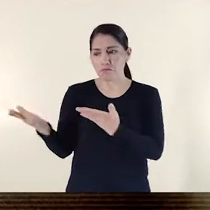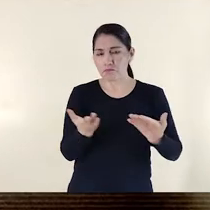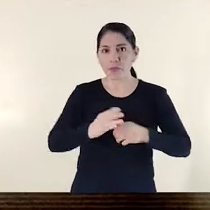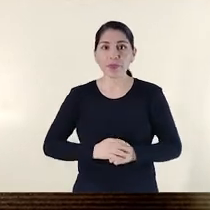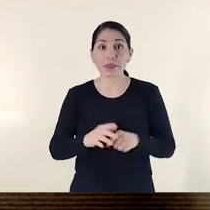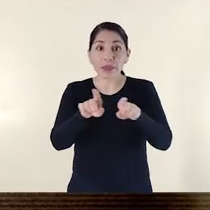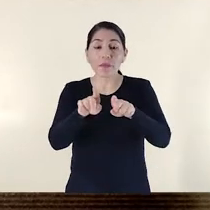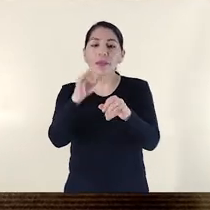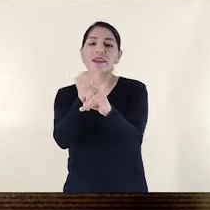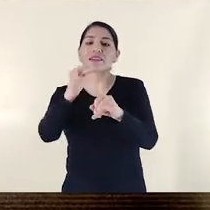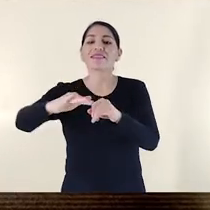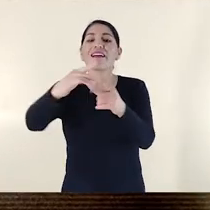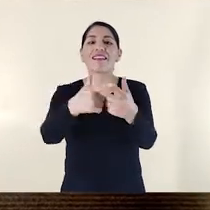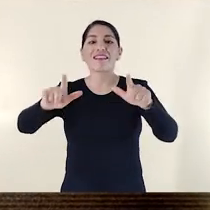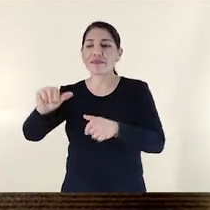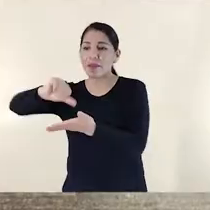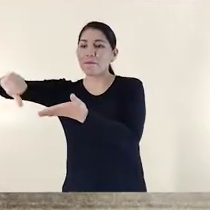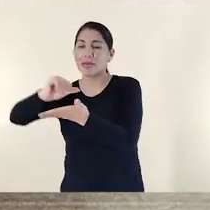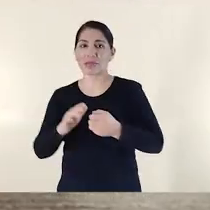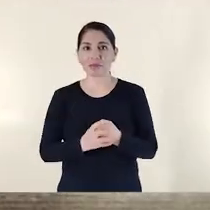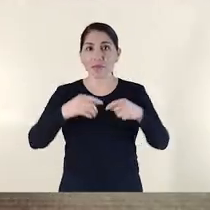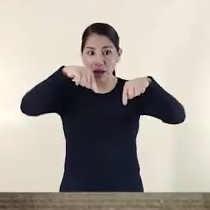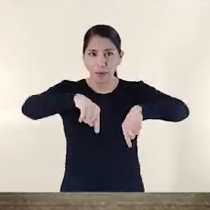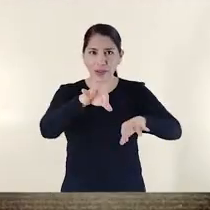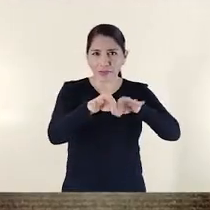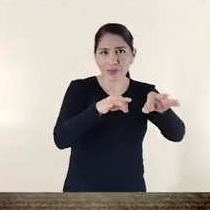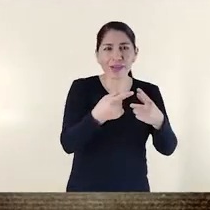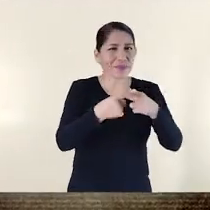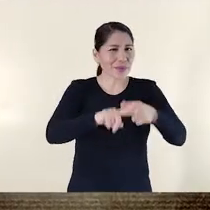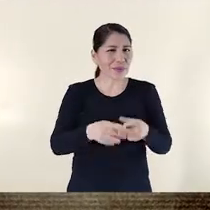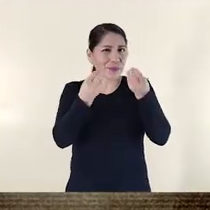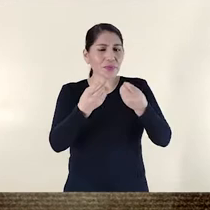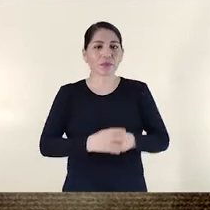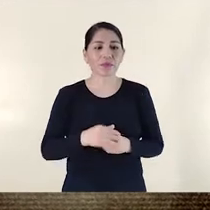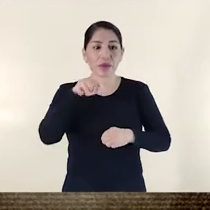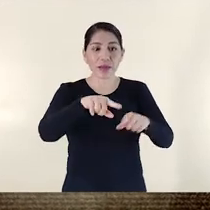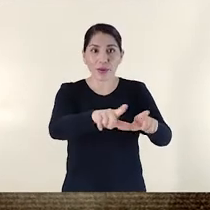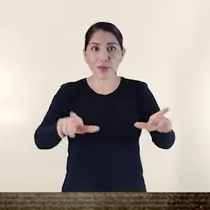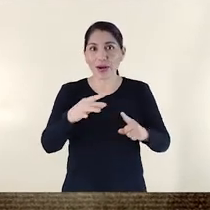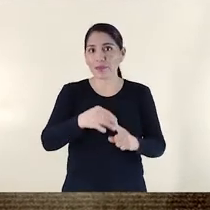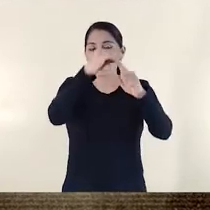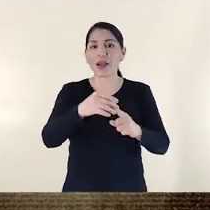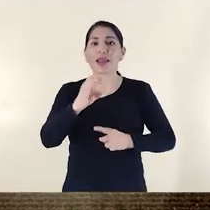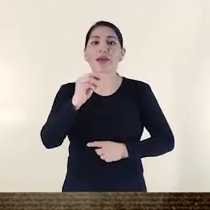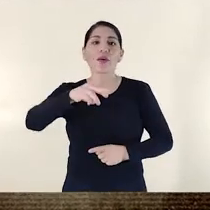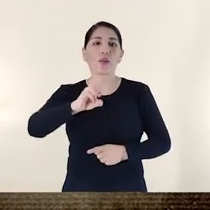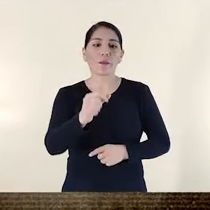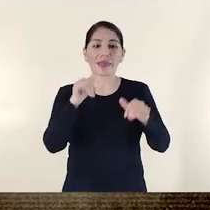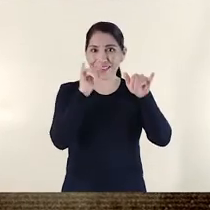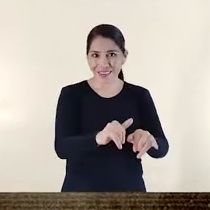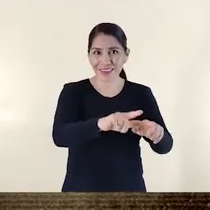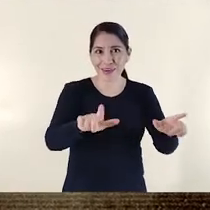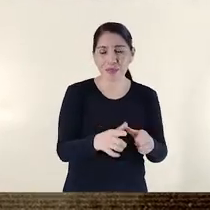esa necesidad, pero también los atrios de las iglesias y las plazas. Aquí un detalle apretado de su evolución. El principal corral de comedias